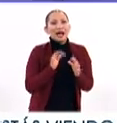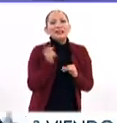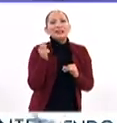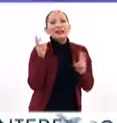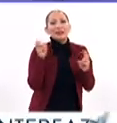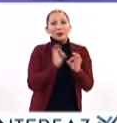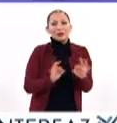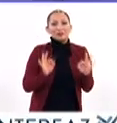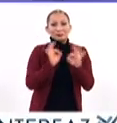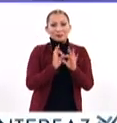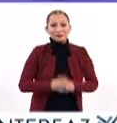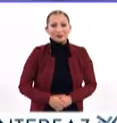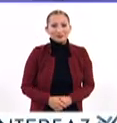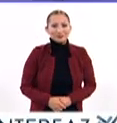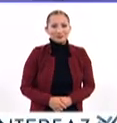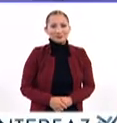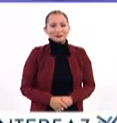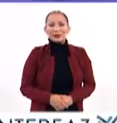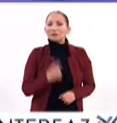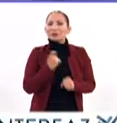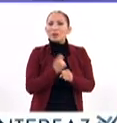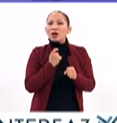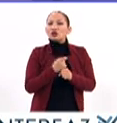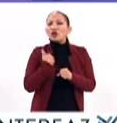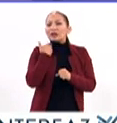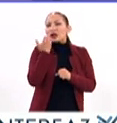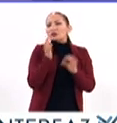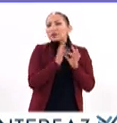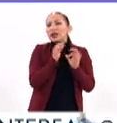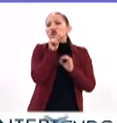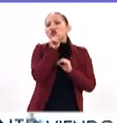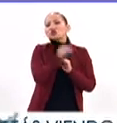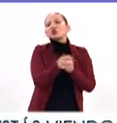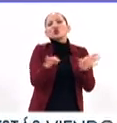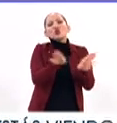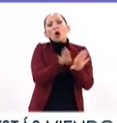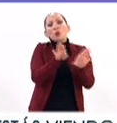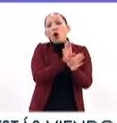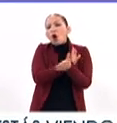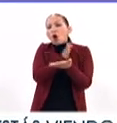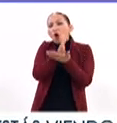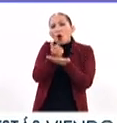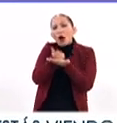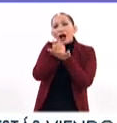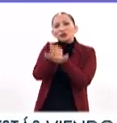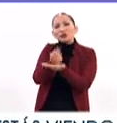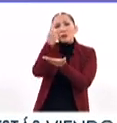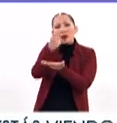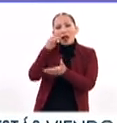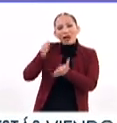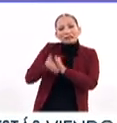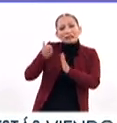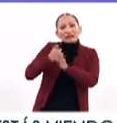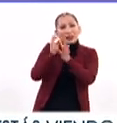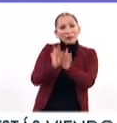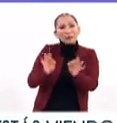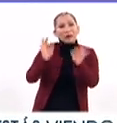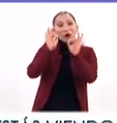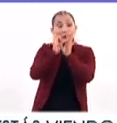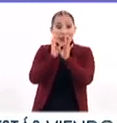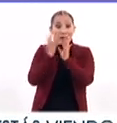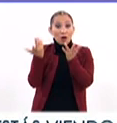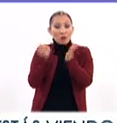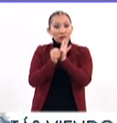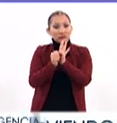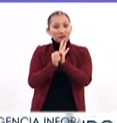este tema tan interesante. Primero que nada, me gustaría que nos platicara cómo es que usted se involucró en esta tarea tan importante y